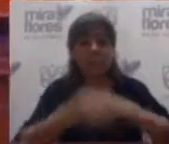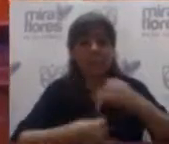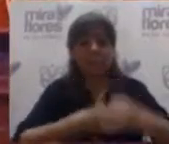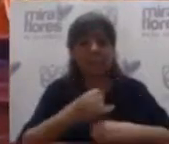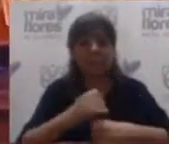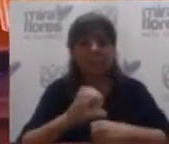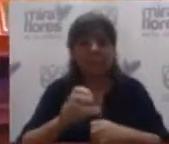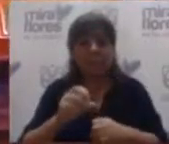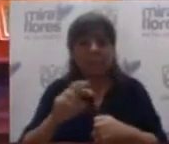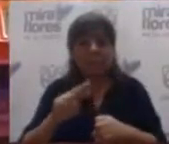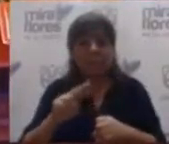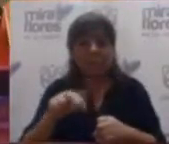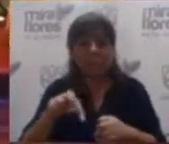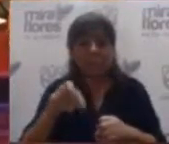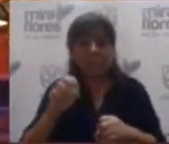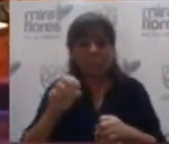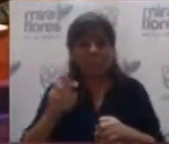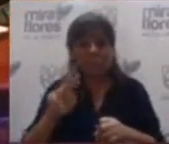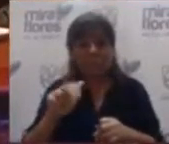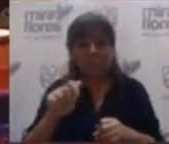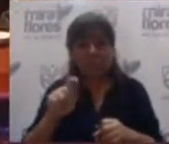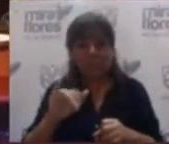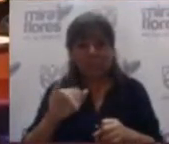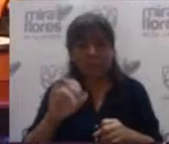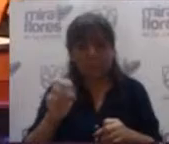usted, la misma que voy a dar lectura.